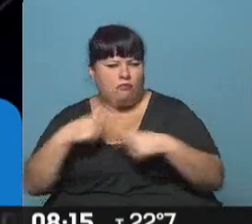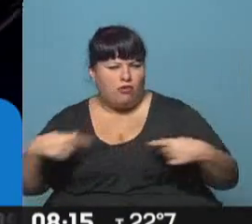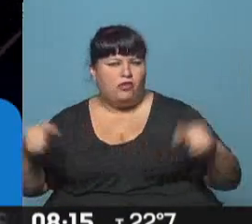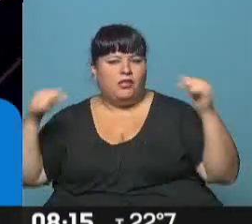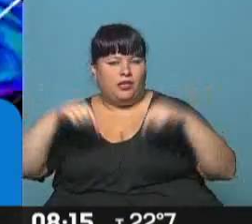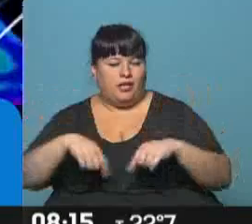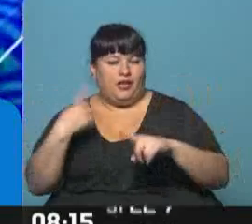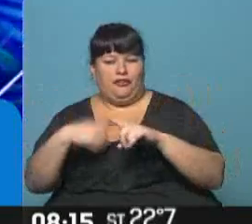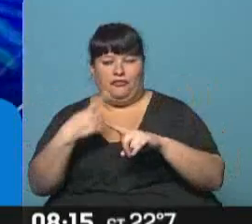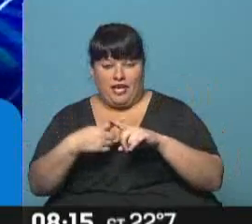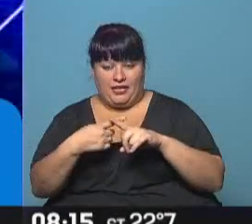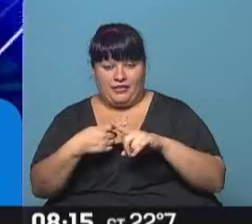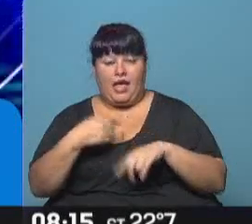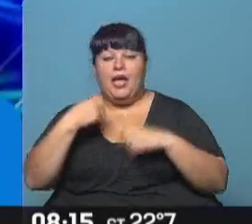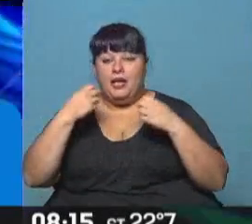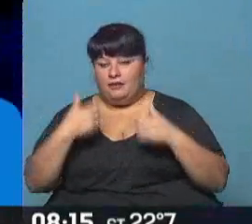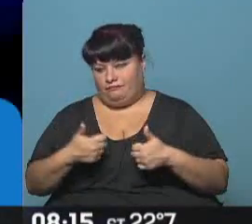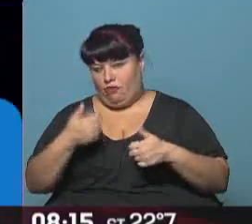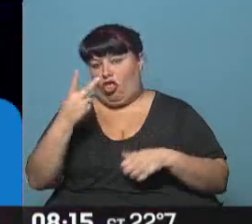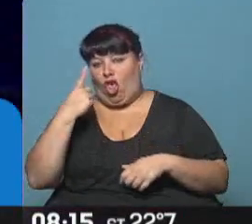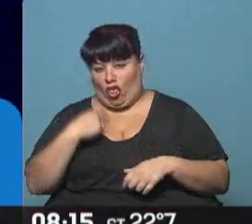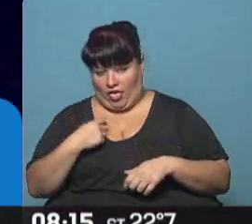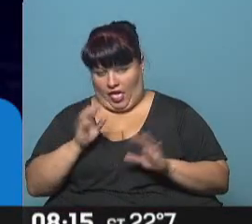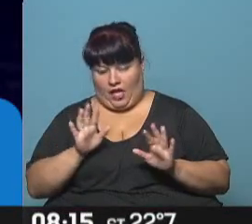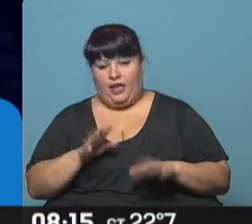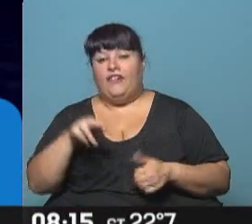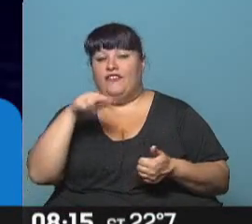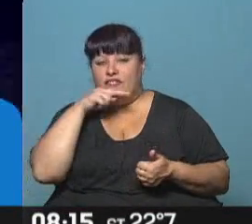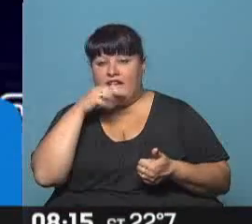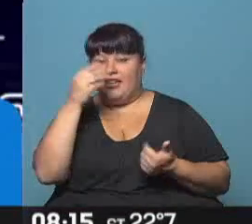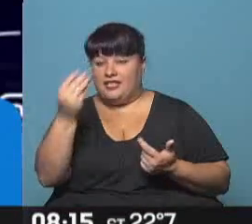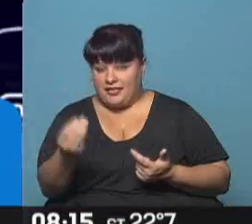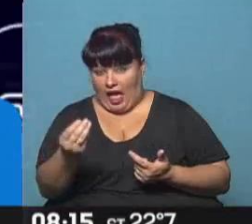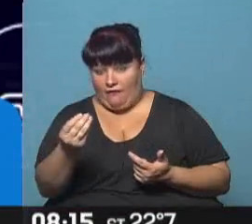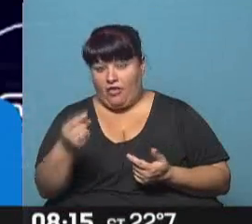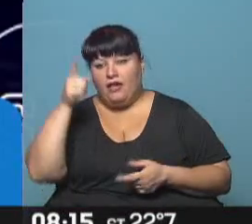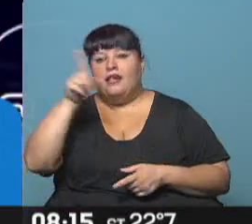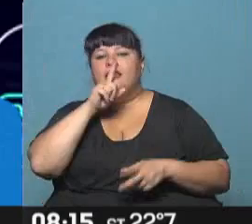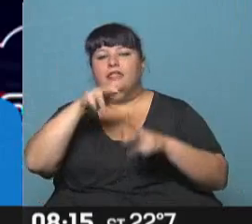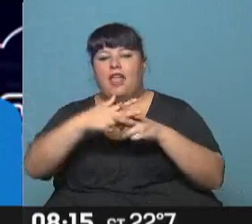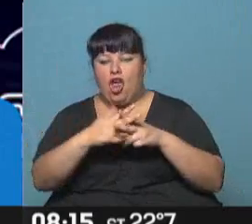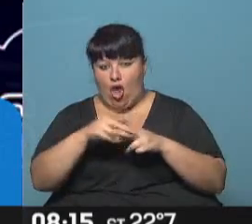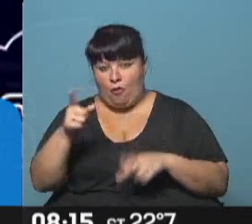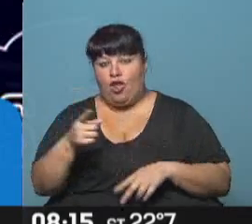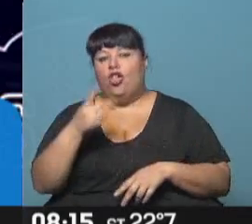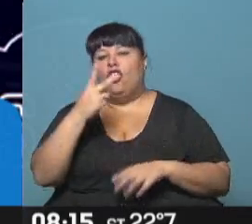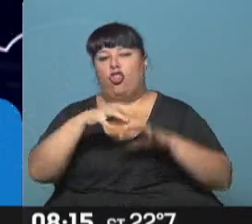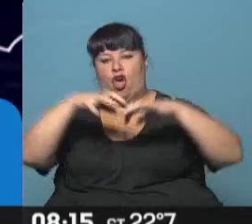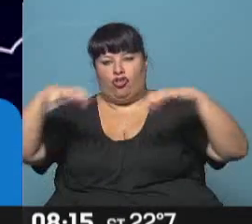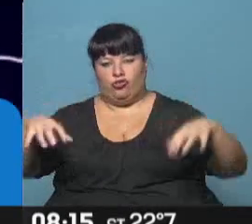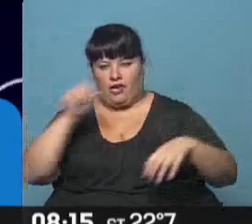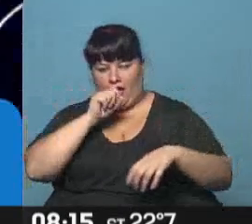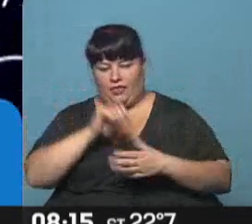para este festival, que va a ser 2 días, repito, viernes y sábado, en Tecnópolis, con 2 escenarios.